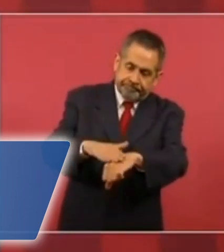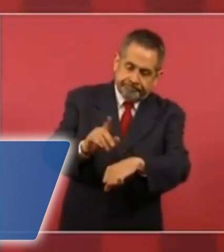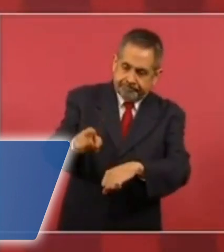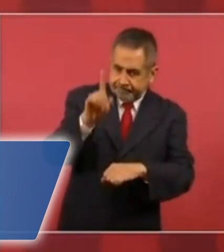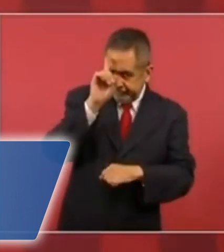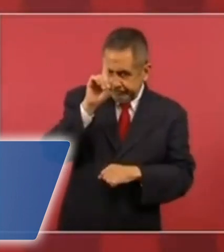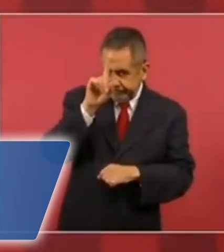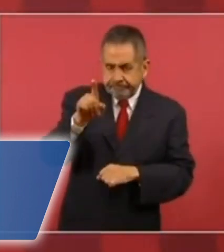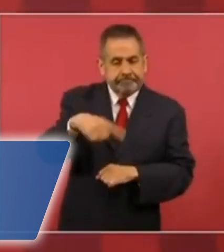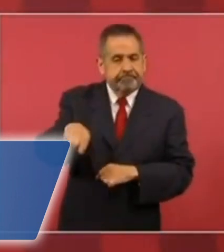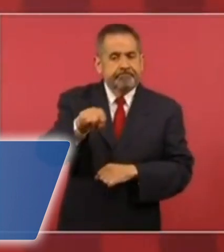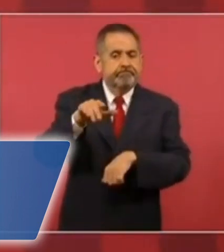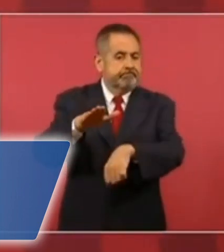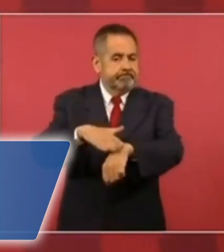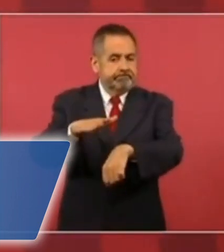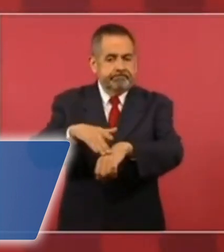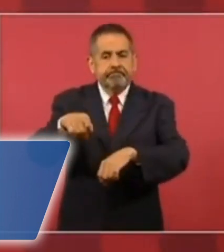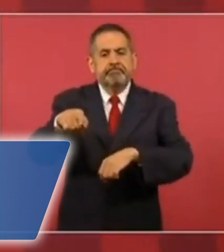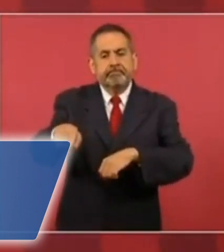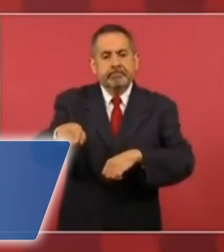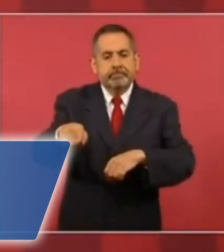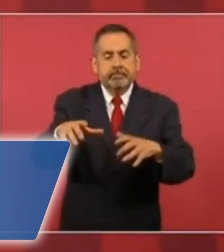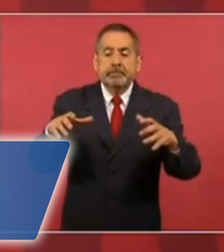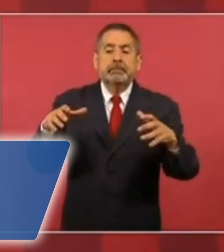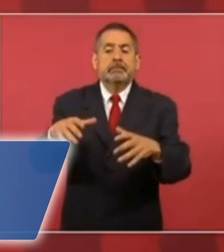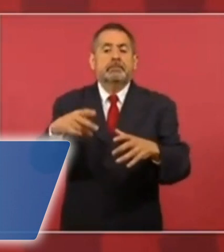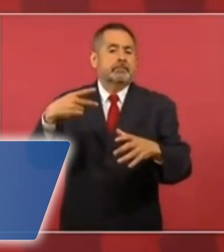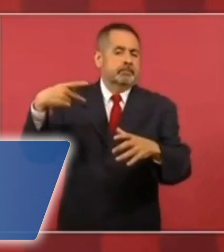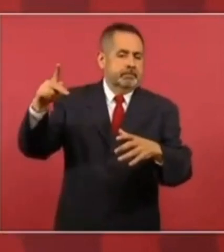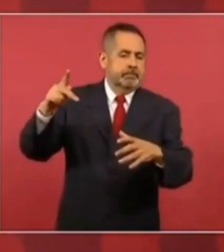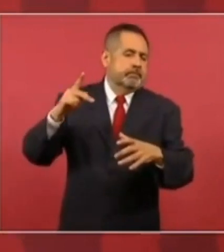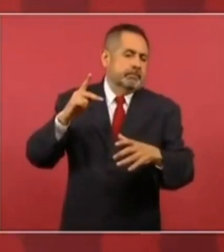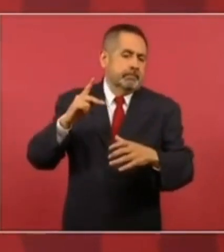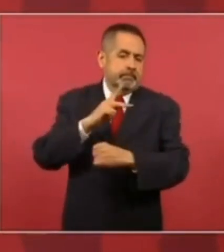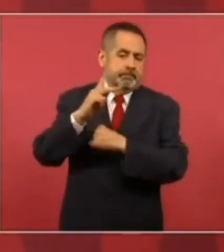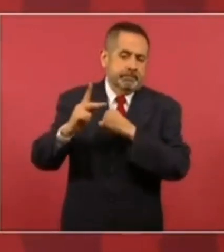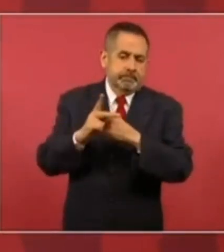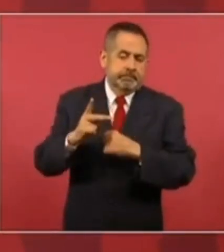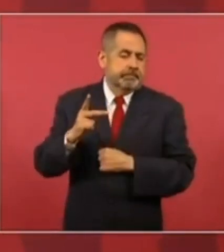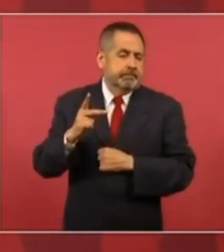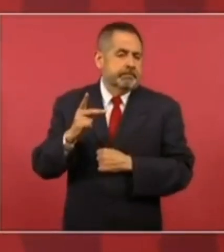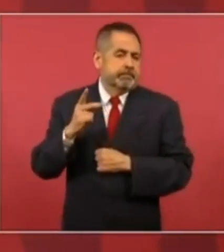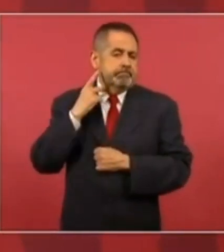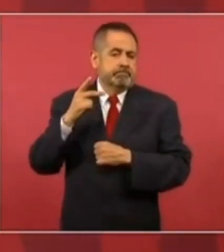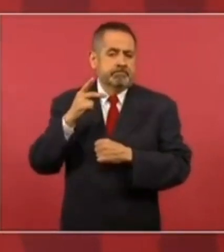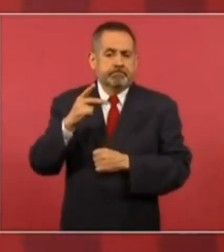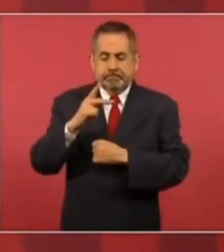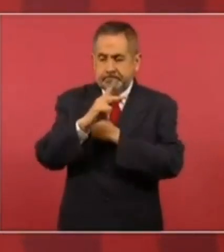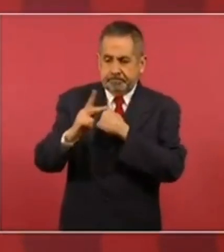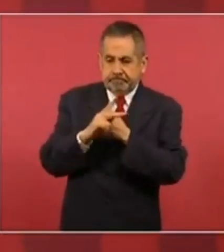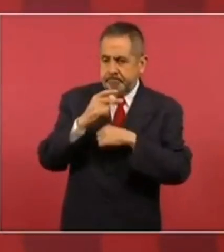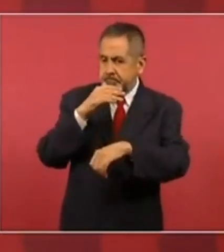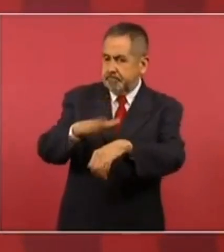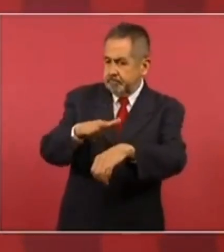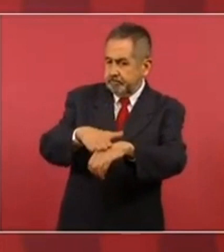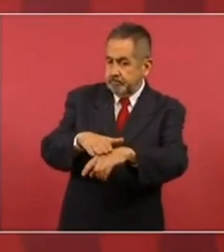a los responsables de la conducción política en Perú de que se respete el